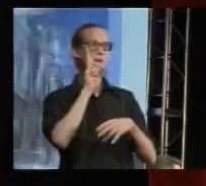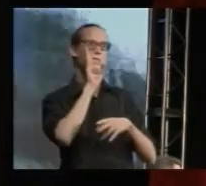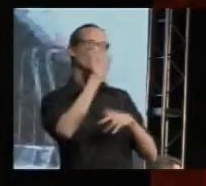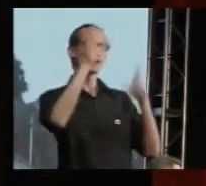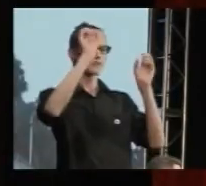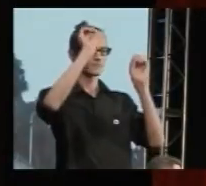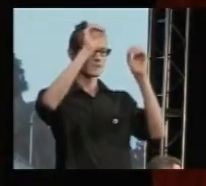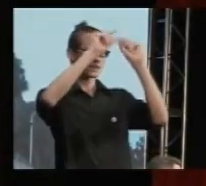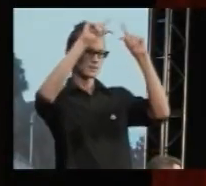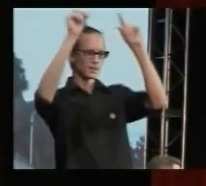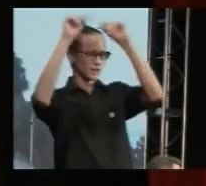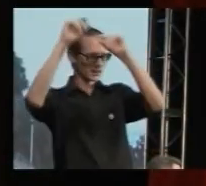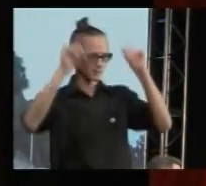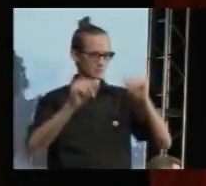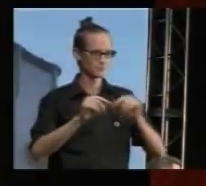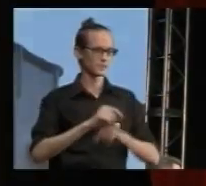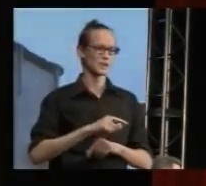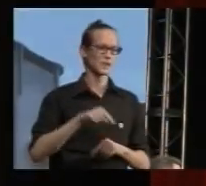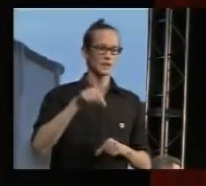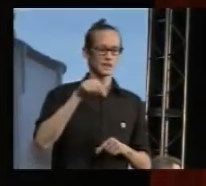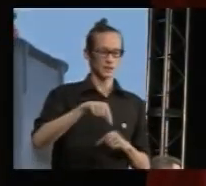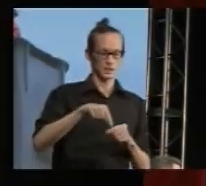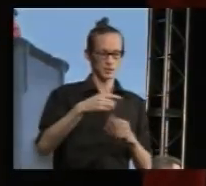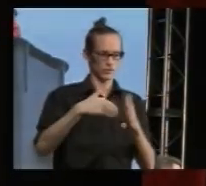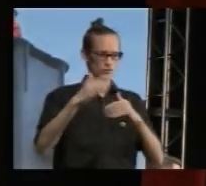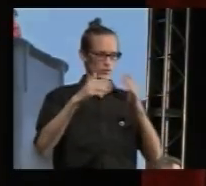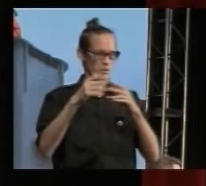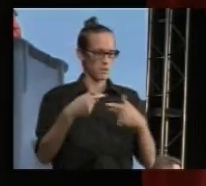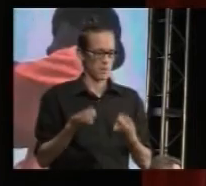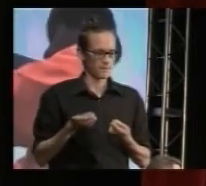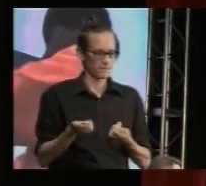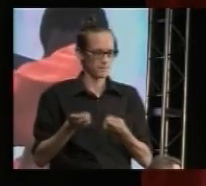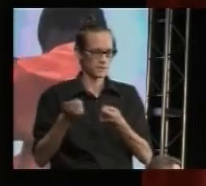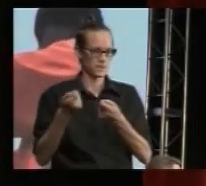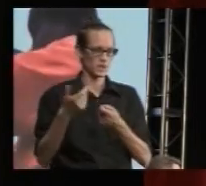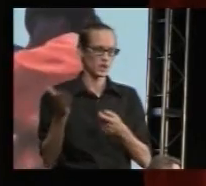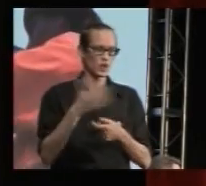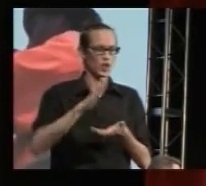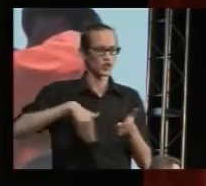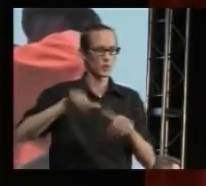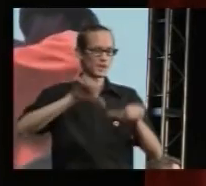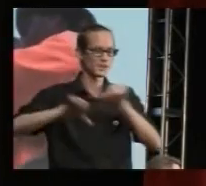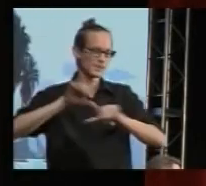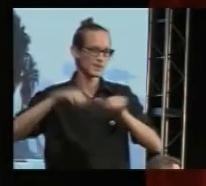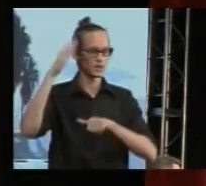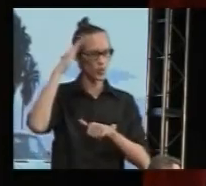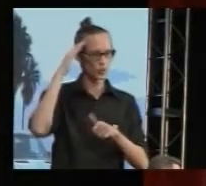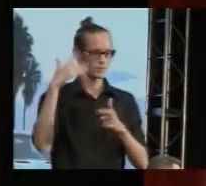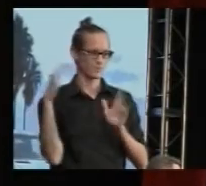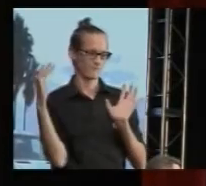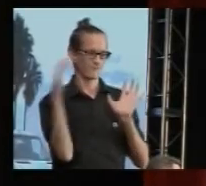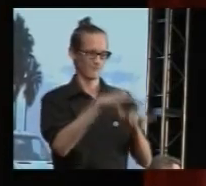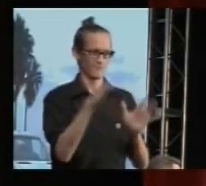Nuevo. Esta obra potenciará toda la zona como centro de atracción del turismo cultural y científico. Y estamos